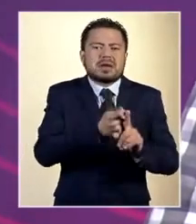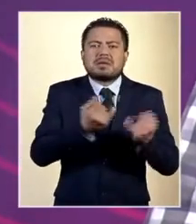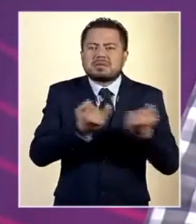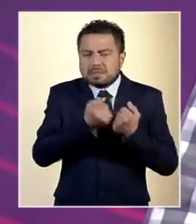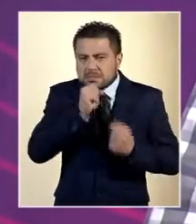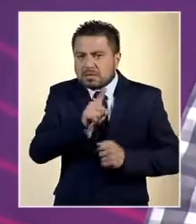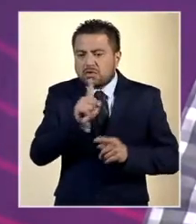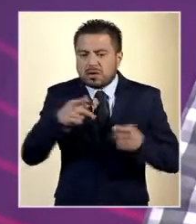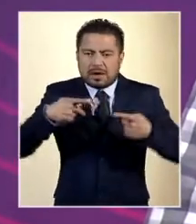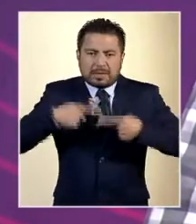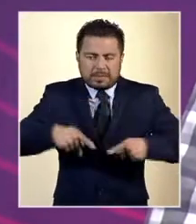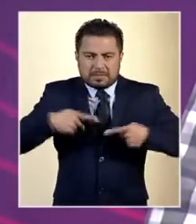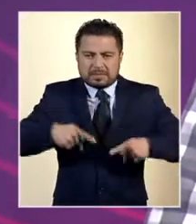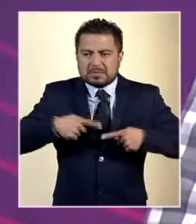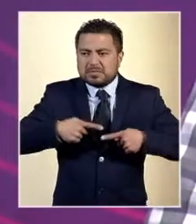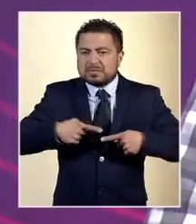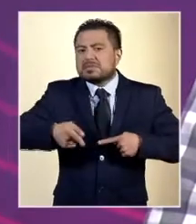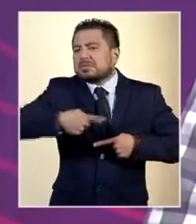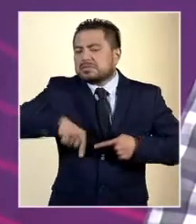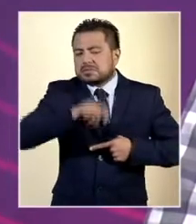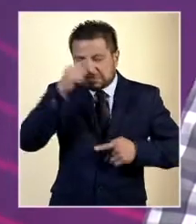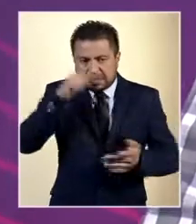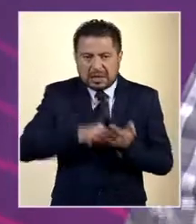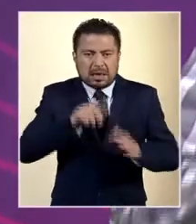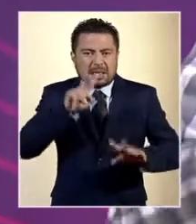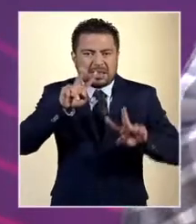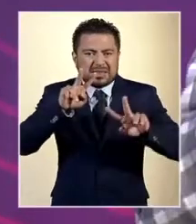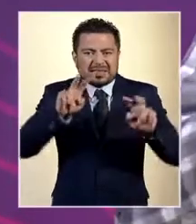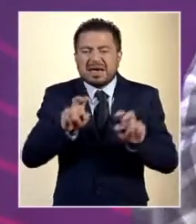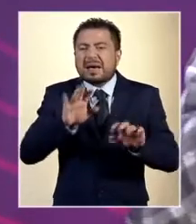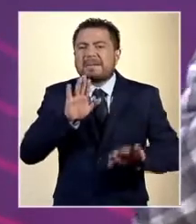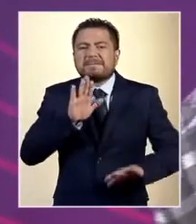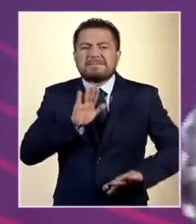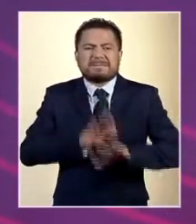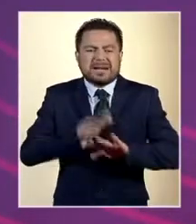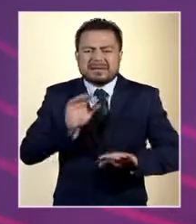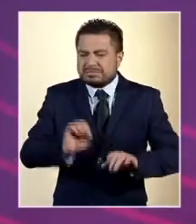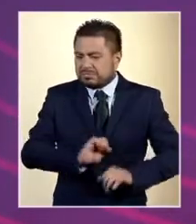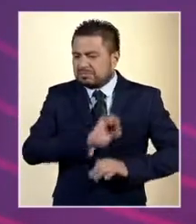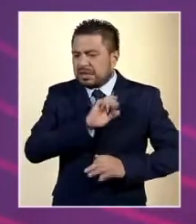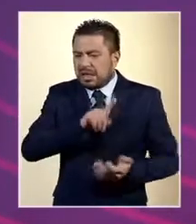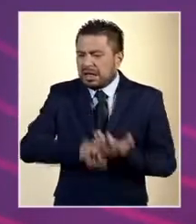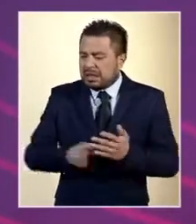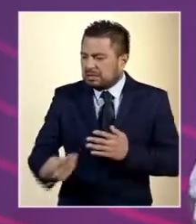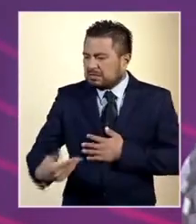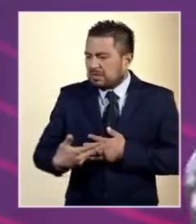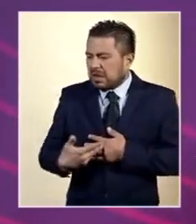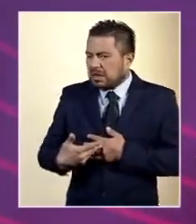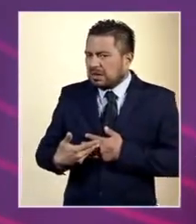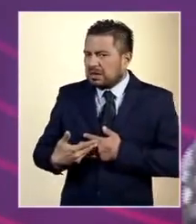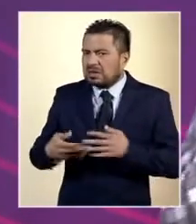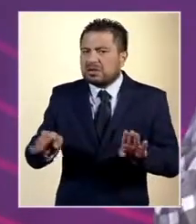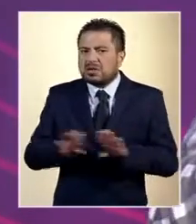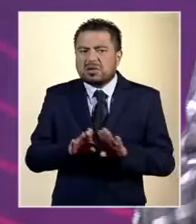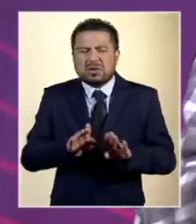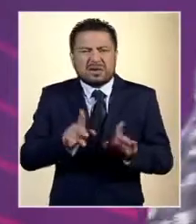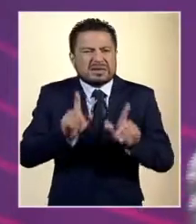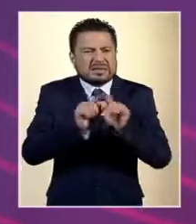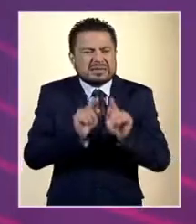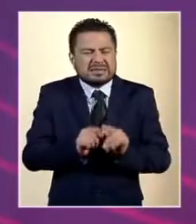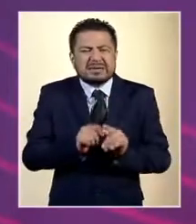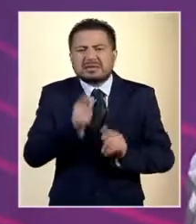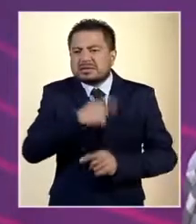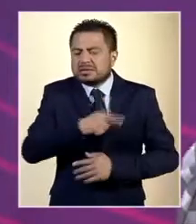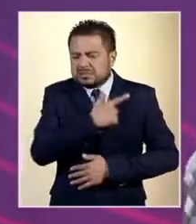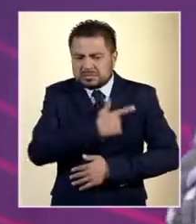También una persona, porque además estos son, yo creo que los temas que también más estigmatización generan, ¿no? Son drogadictos y